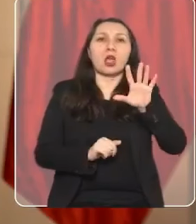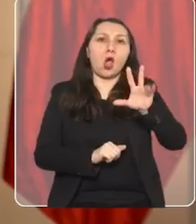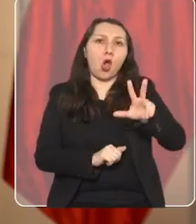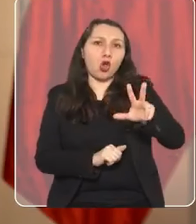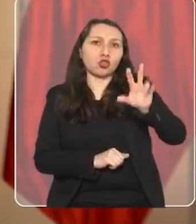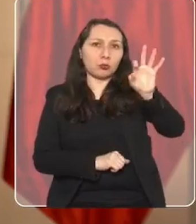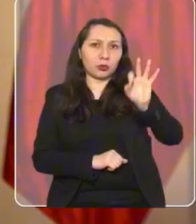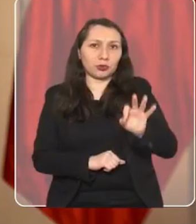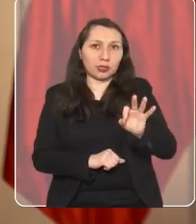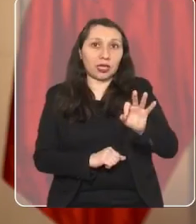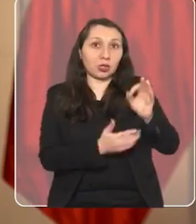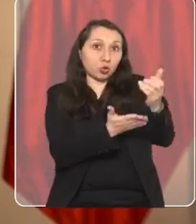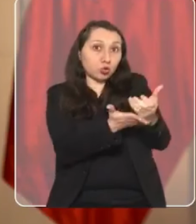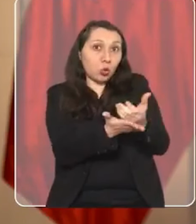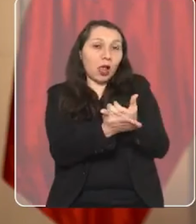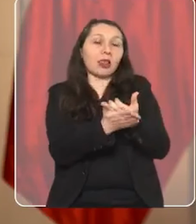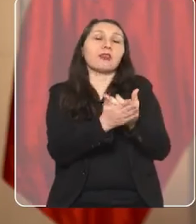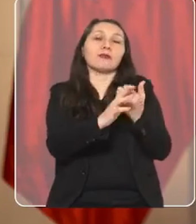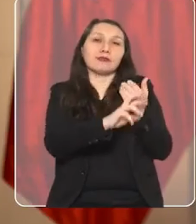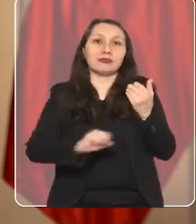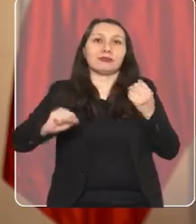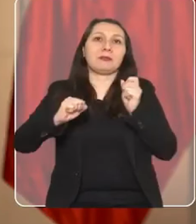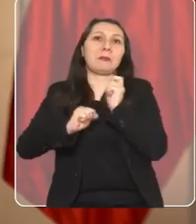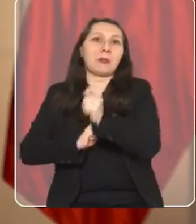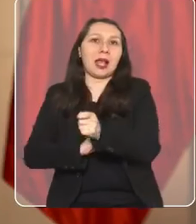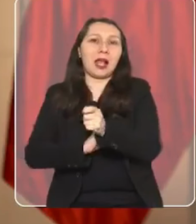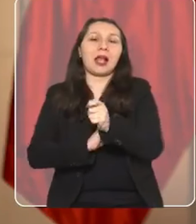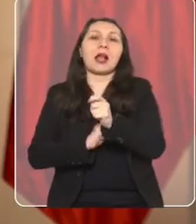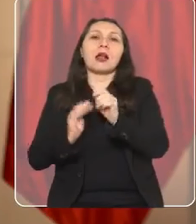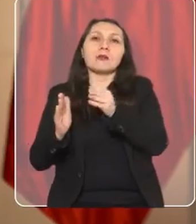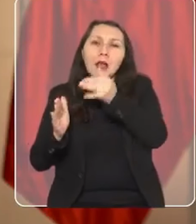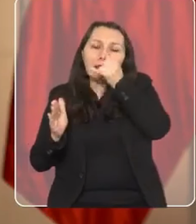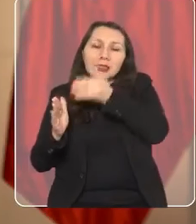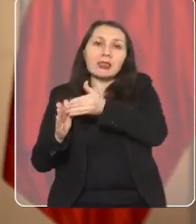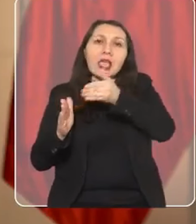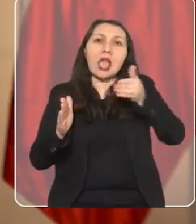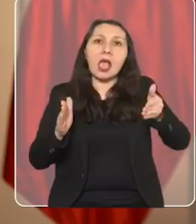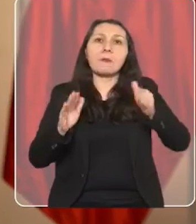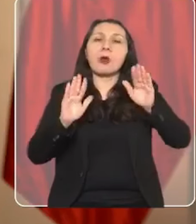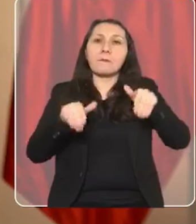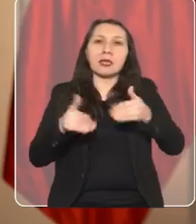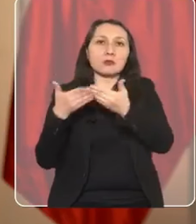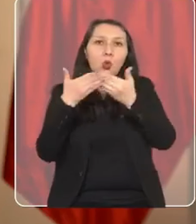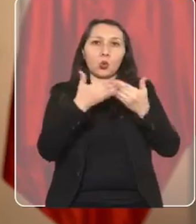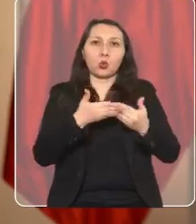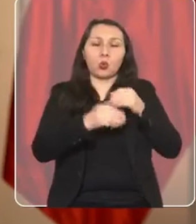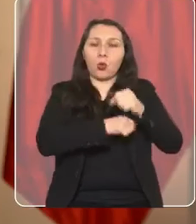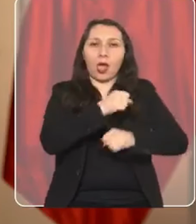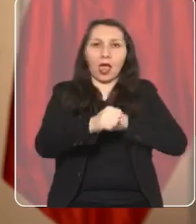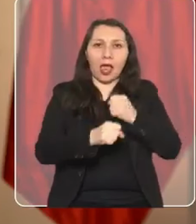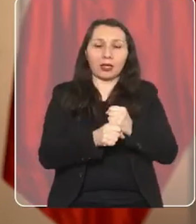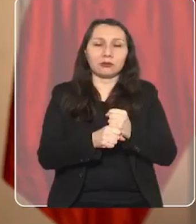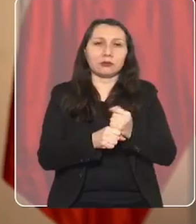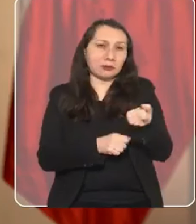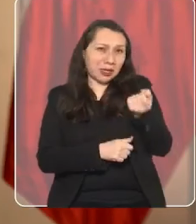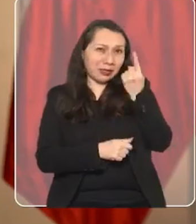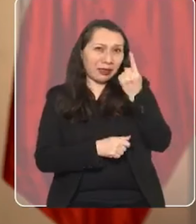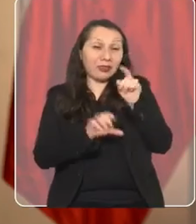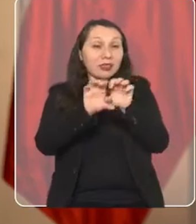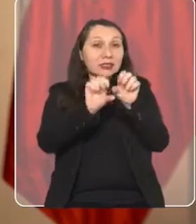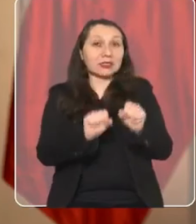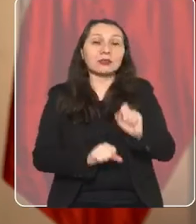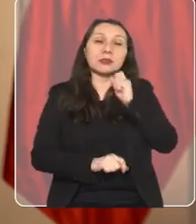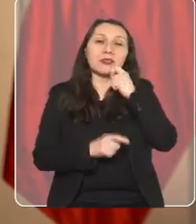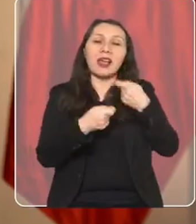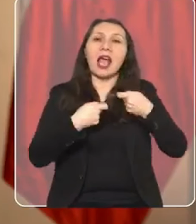8% de sus ingresos y por un periodo proporcional al tiempo de su estudio en régimen este sistema